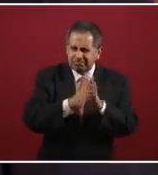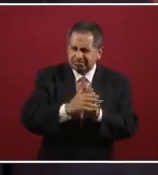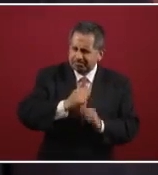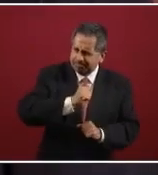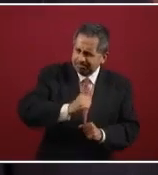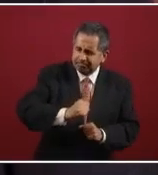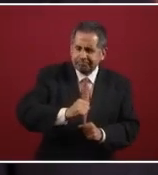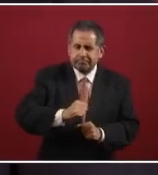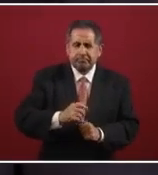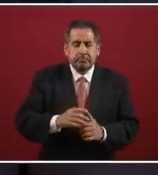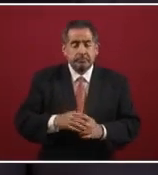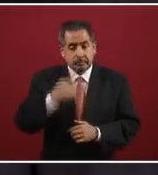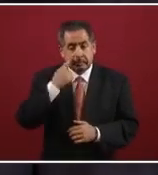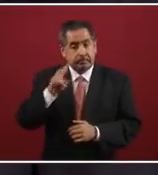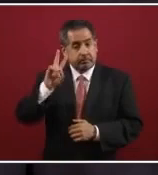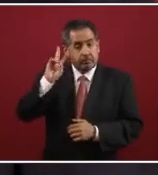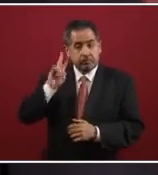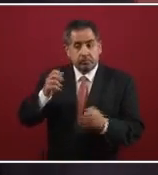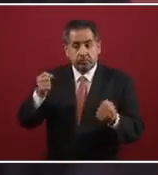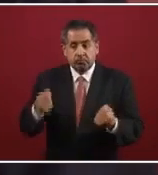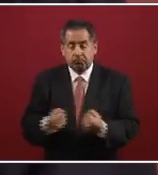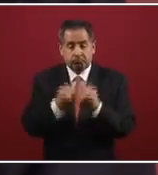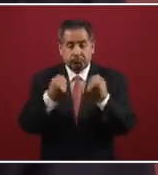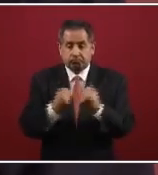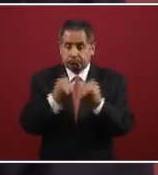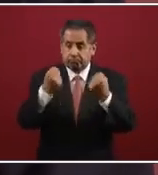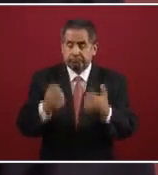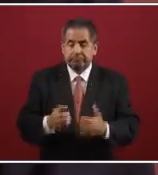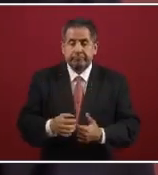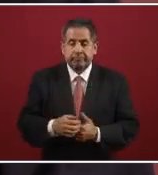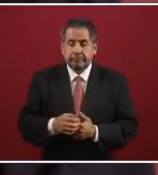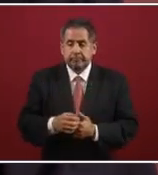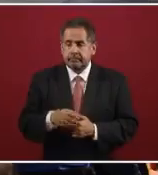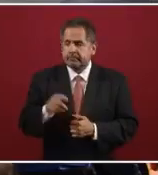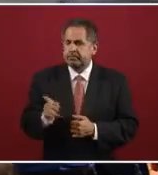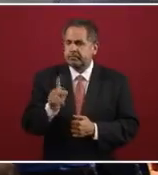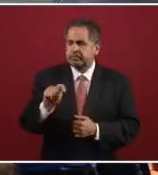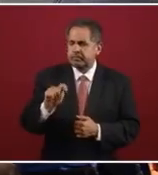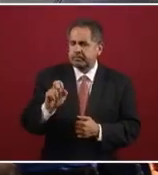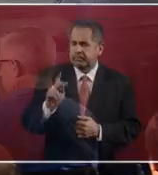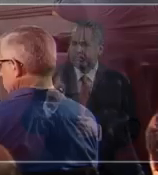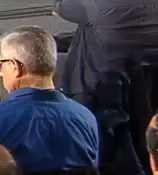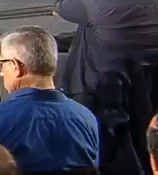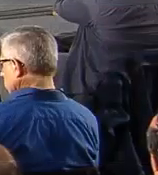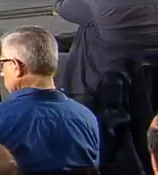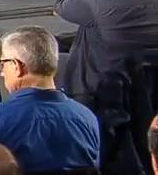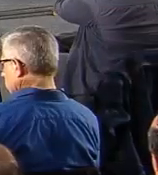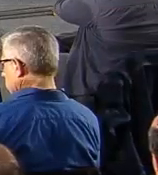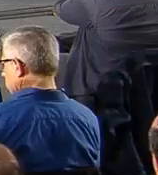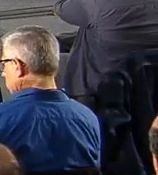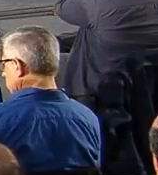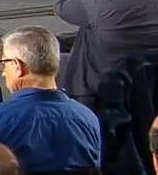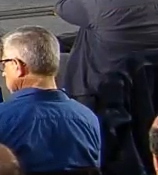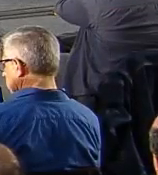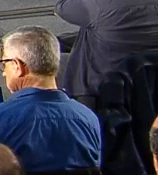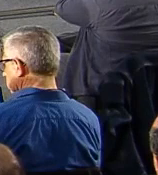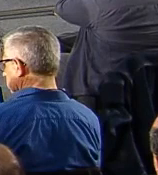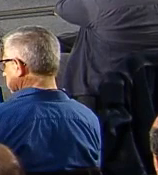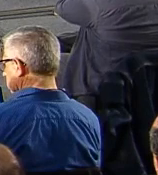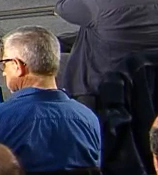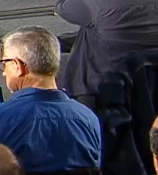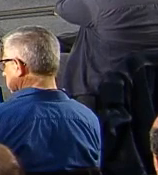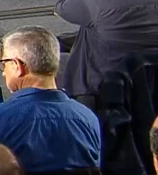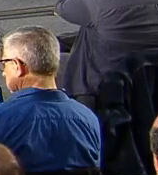el viernes hubo un enfrentamiento en tepeaca en puebla es una